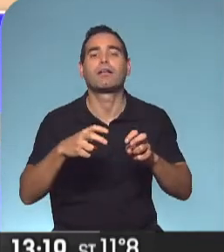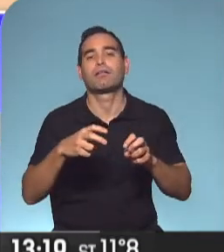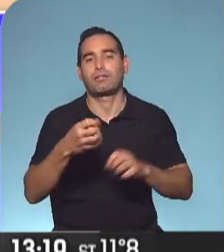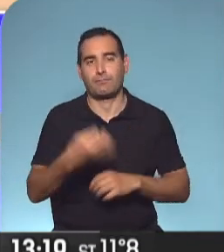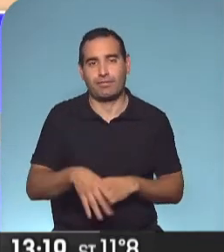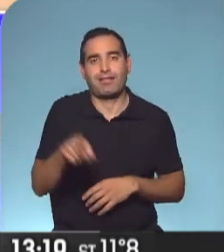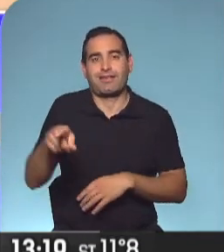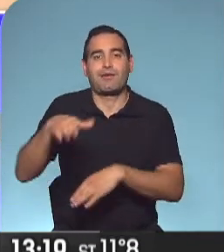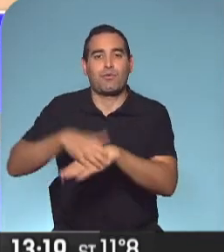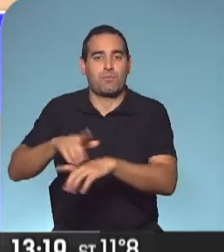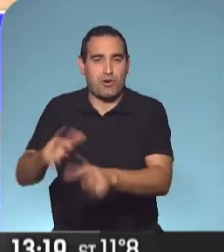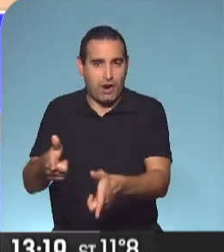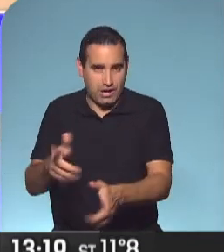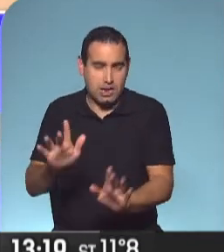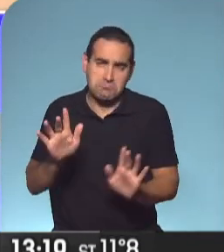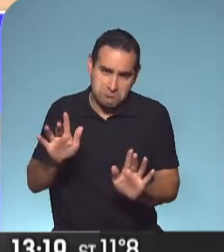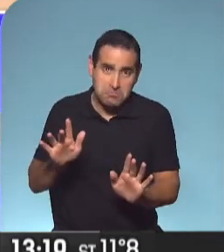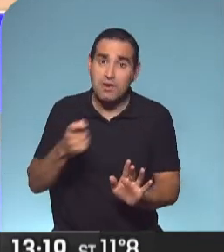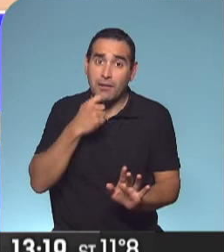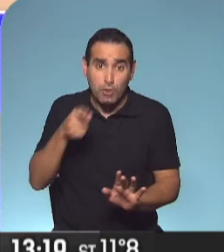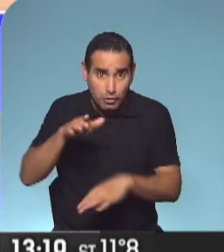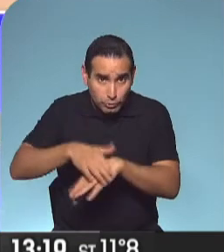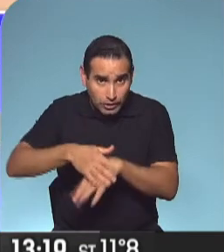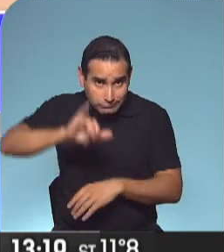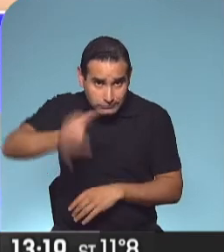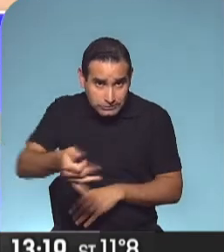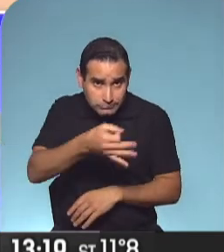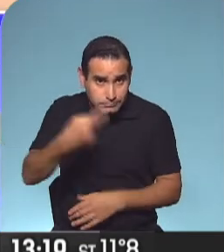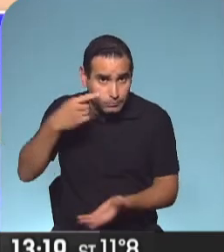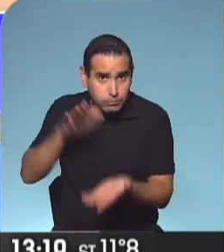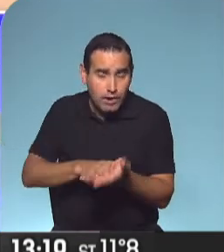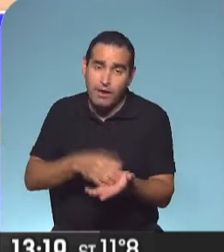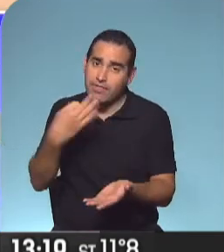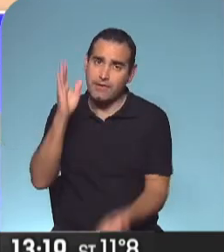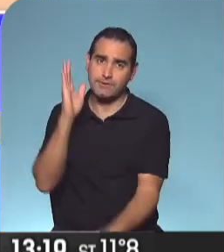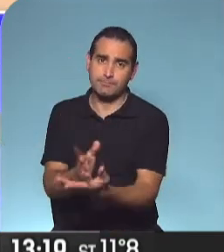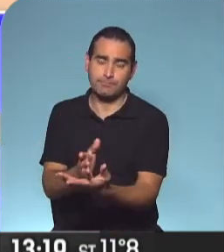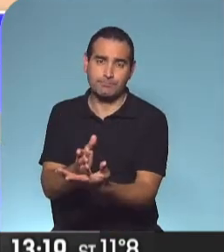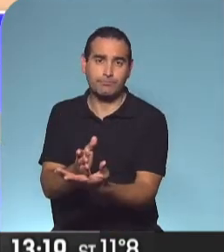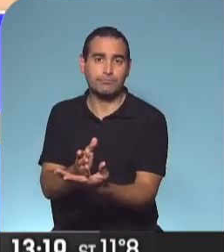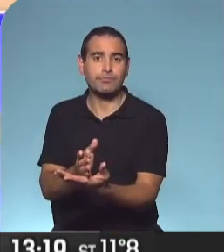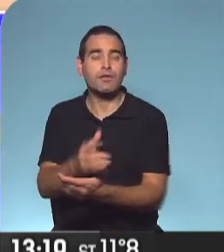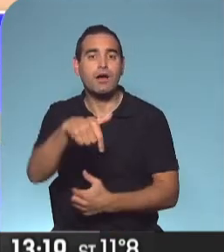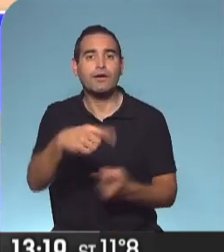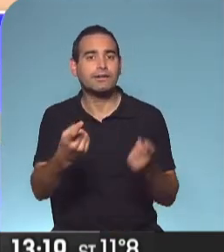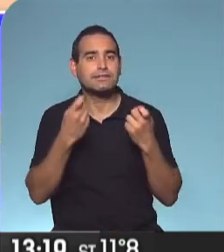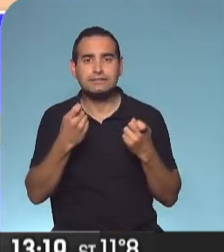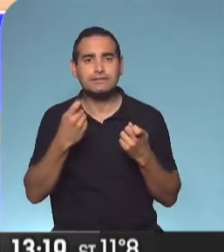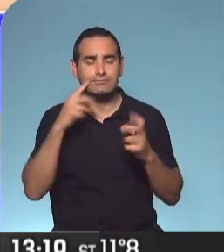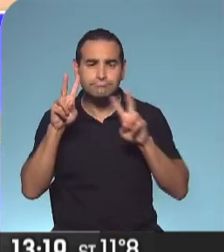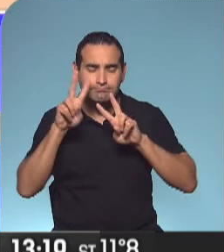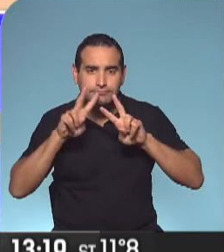libertad y se volverán a Irán. Y si no, tendrán que hacerse cargo de lo que ha pasado. Y lo que necesitamos es conocer la